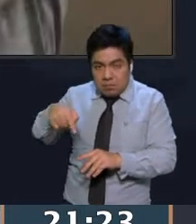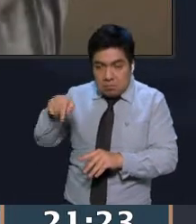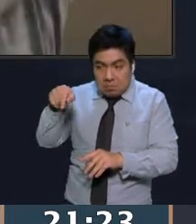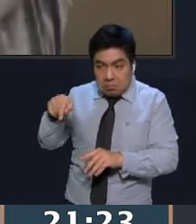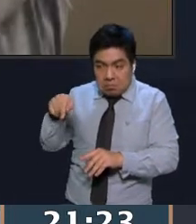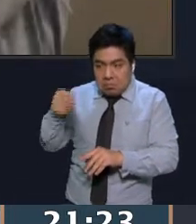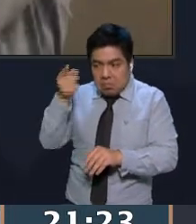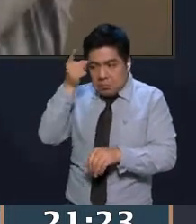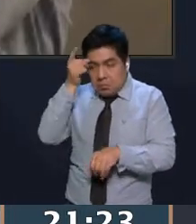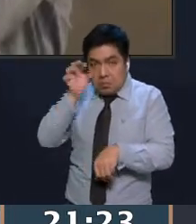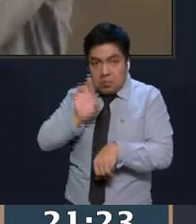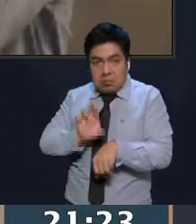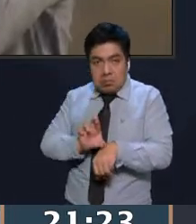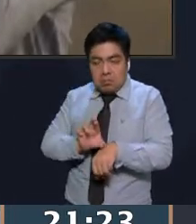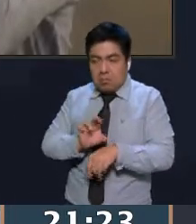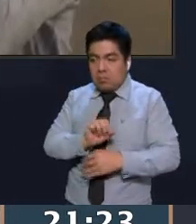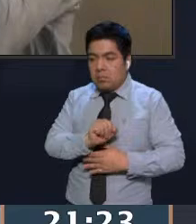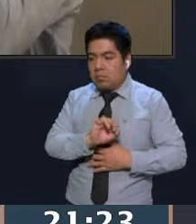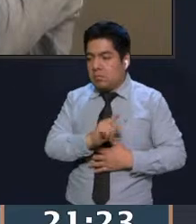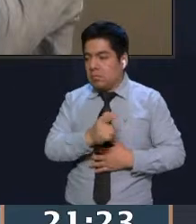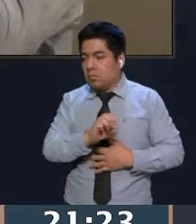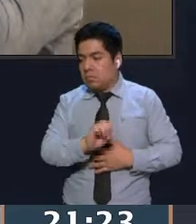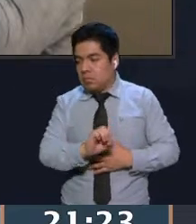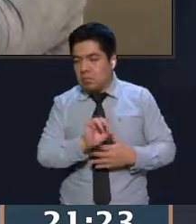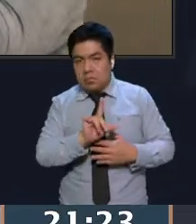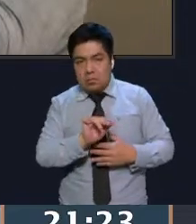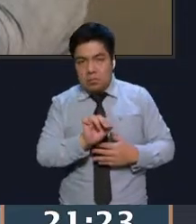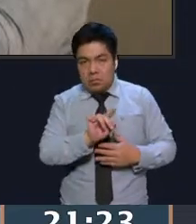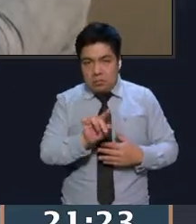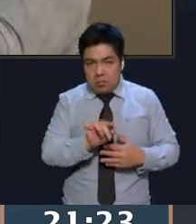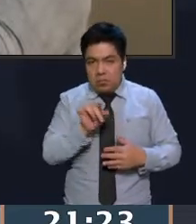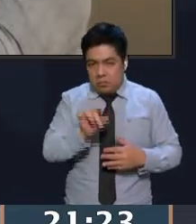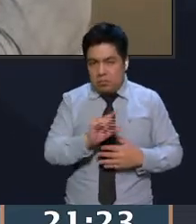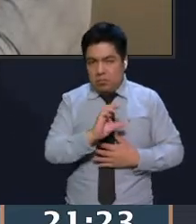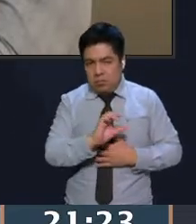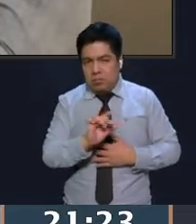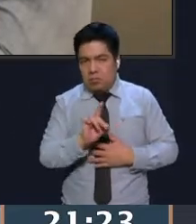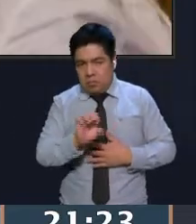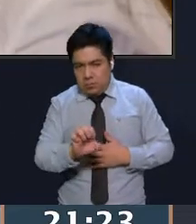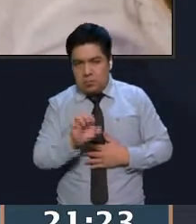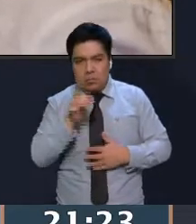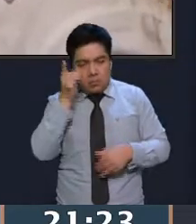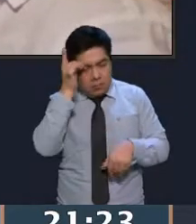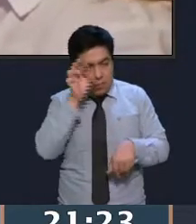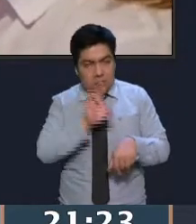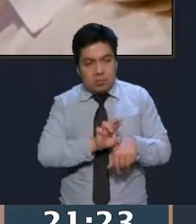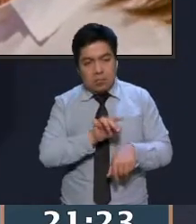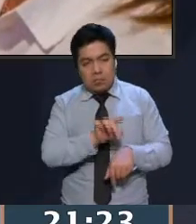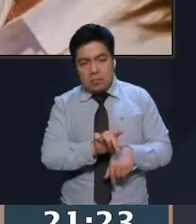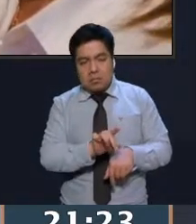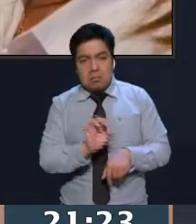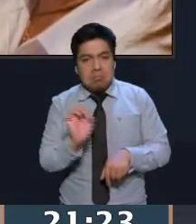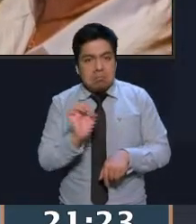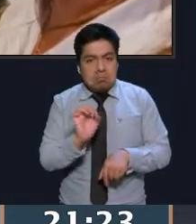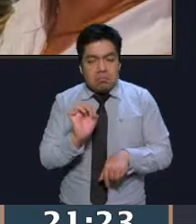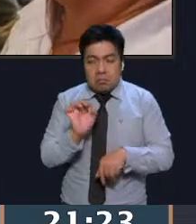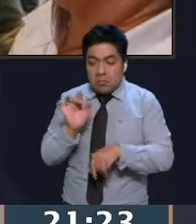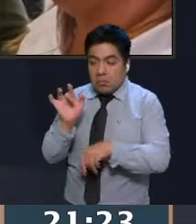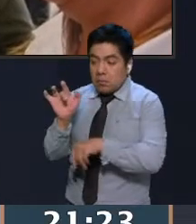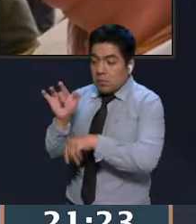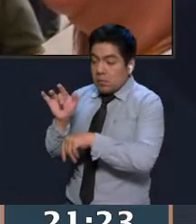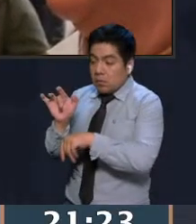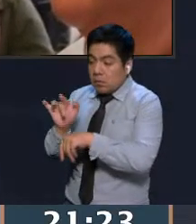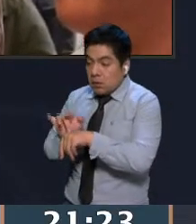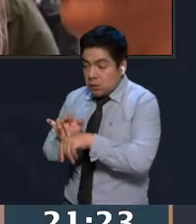propios directivos, Sergio López Ayllón al frente del CIDE, ni siquiera se tomaron la molestia de revisar